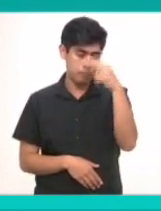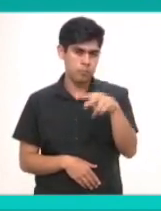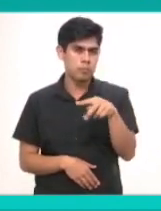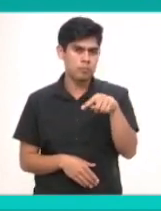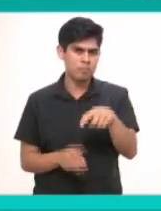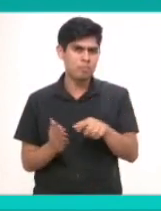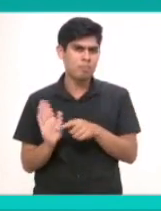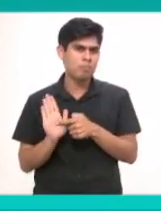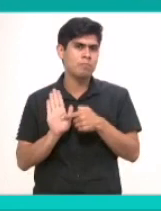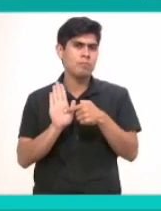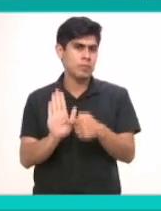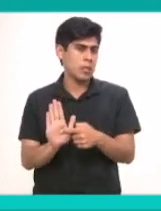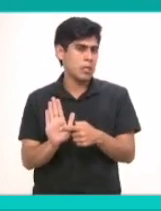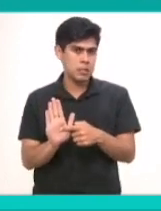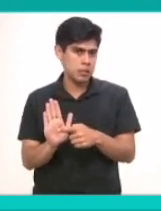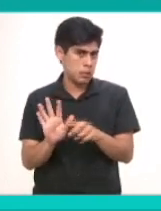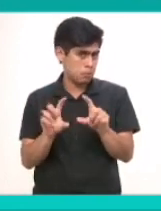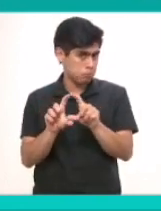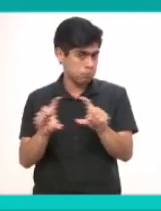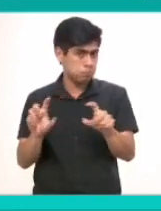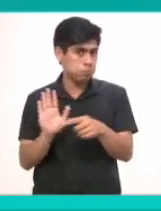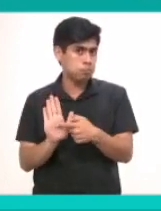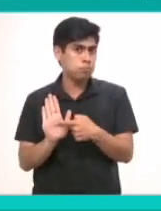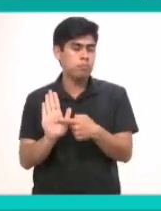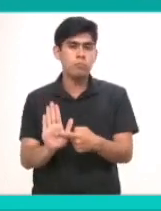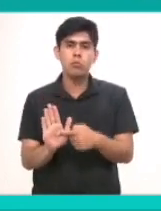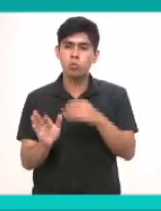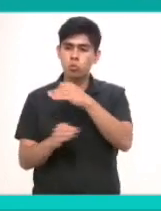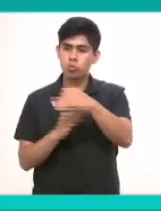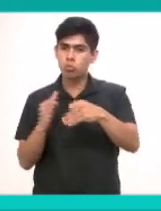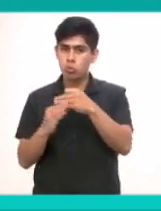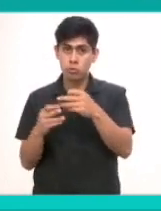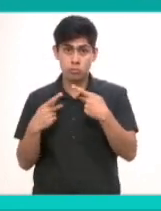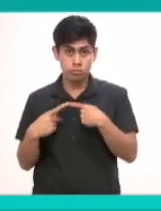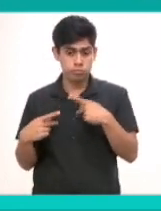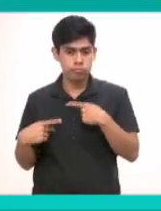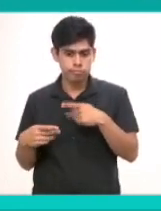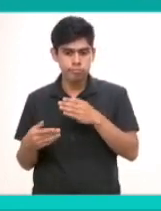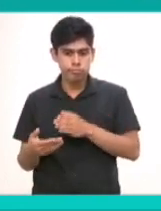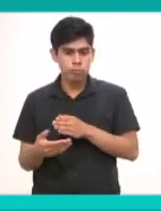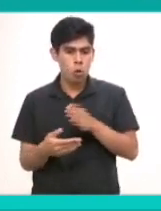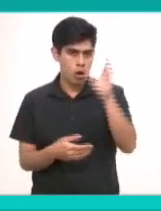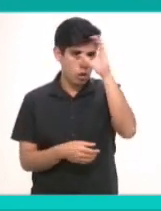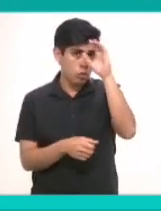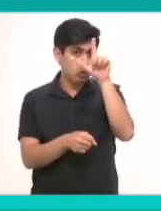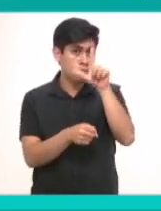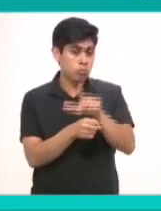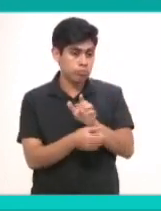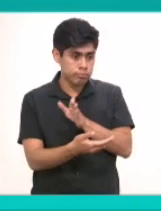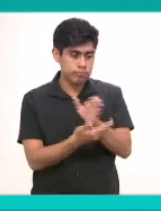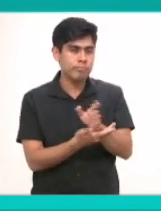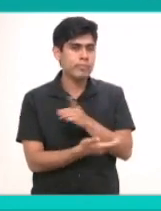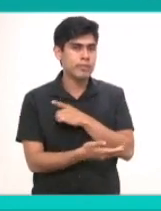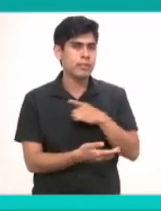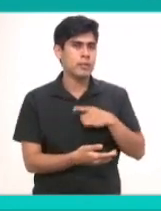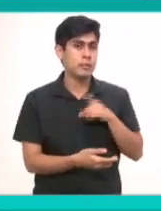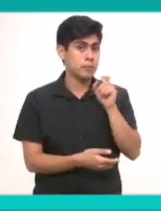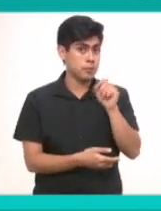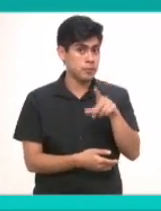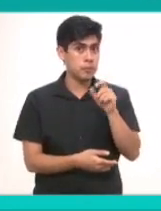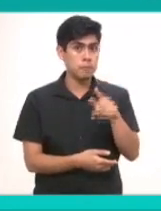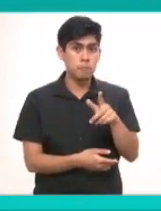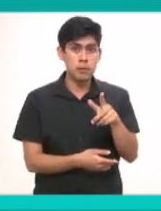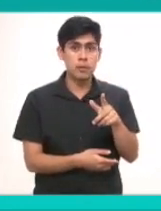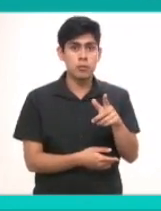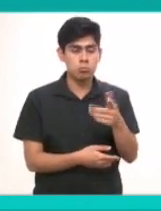señala literalmente que toda persona tiene derecho al acceso a la cultura y al disfrute de los bienes y servicios que presta el